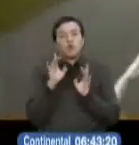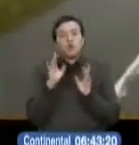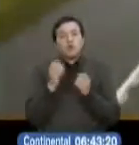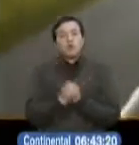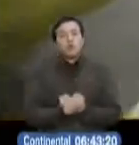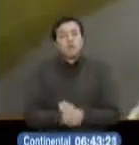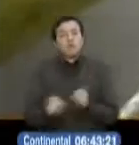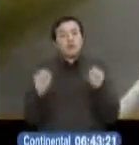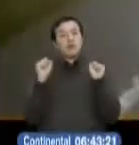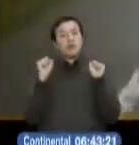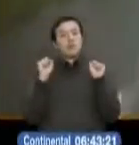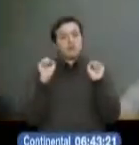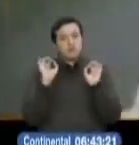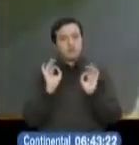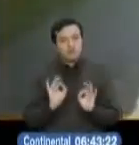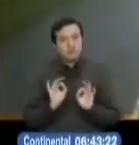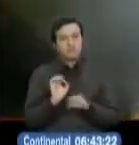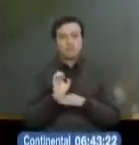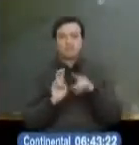sufrieron heridas de gravedad familiar a ecuador tv